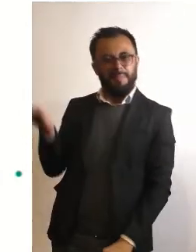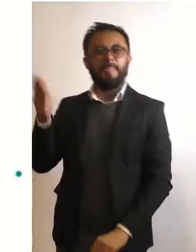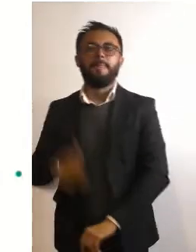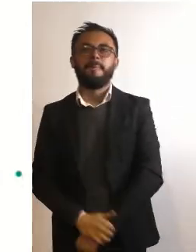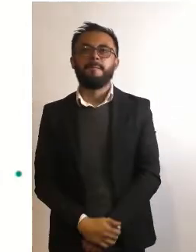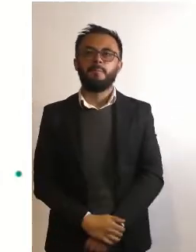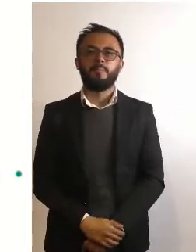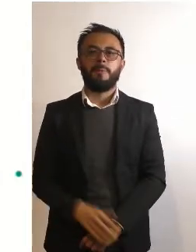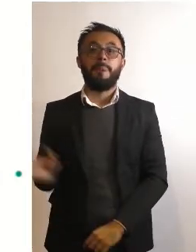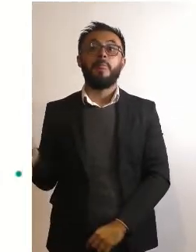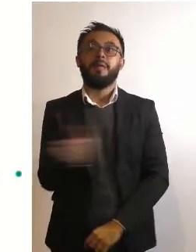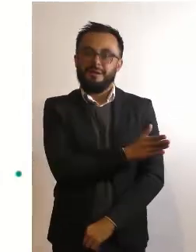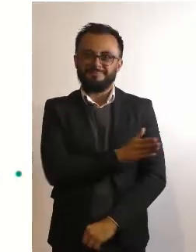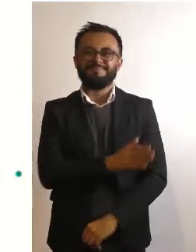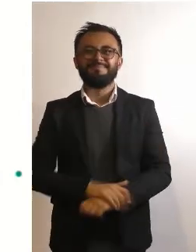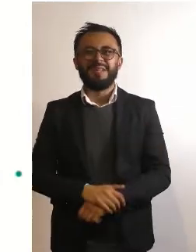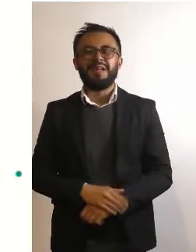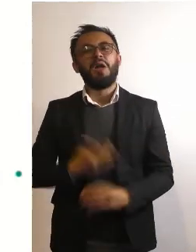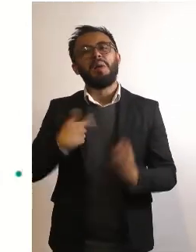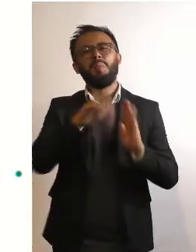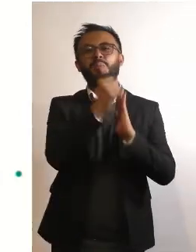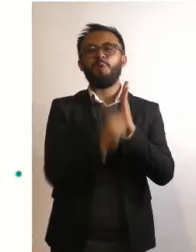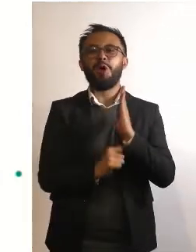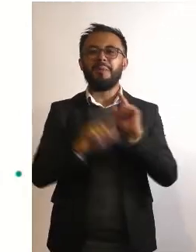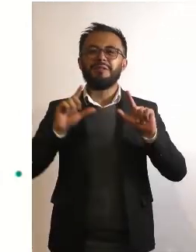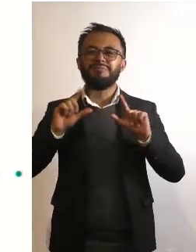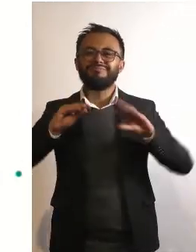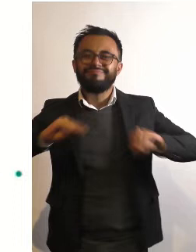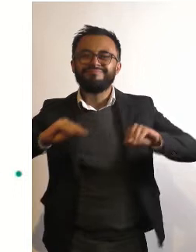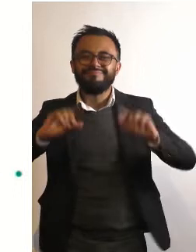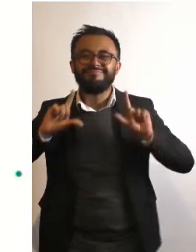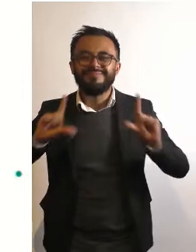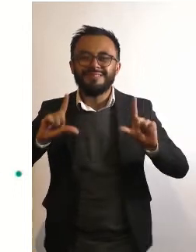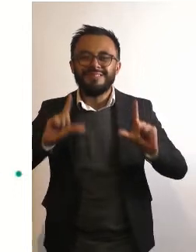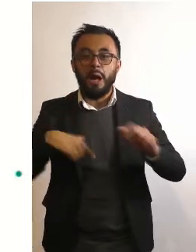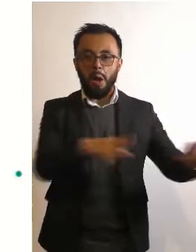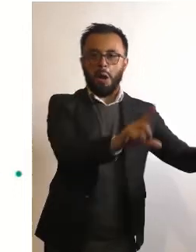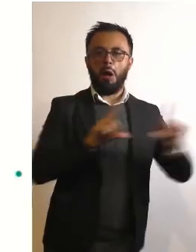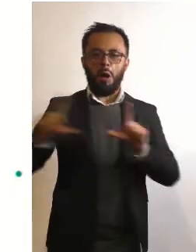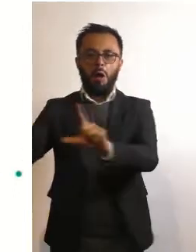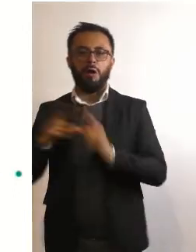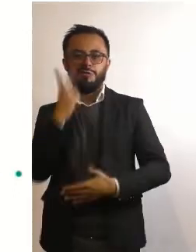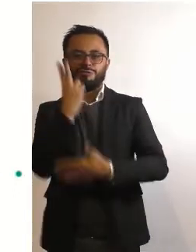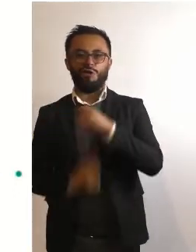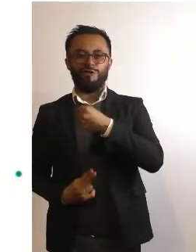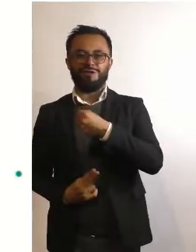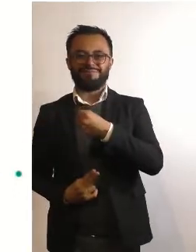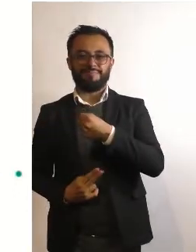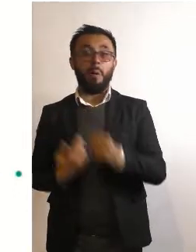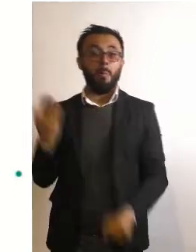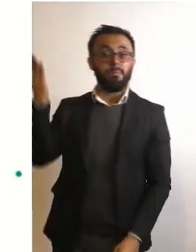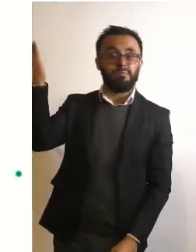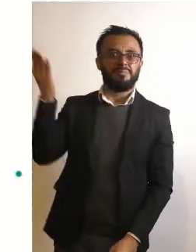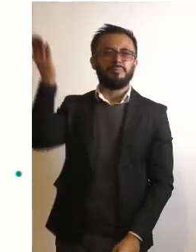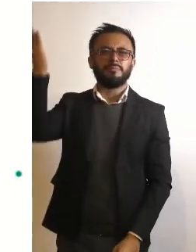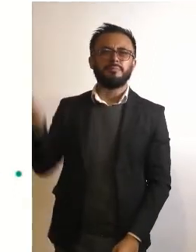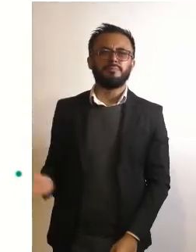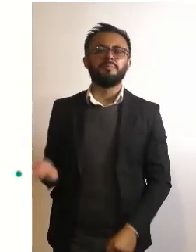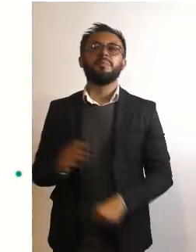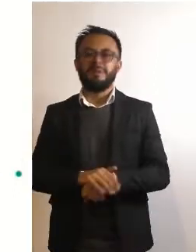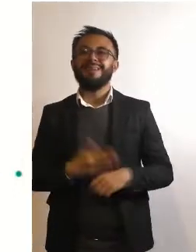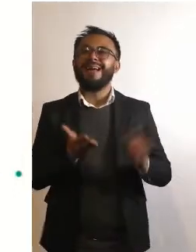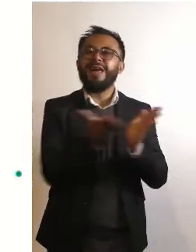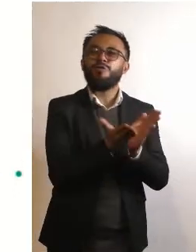Programas de doble titulación. Este es el número de estudiantes que han cursado programas de